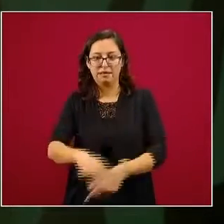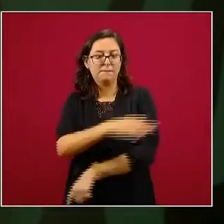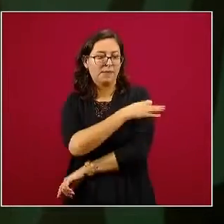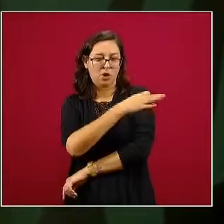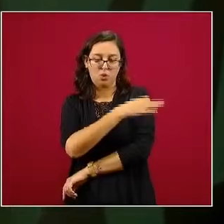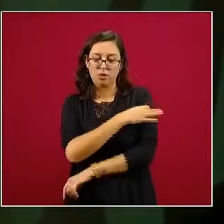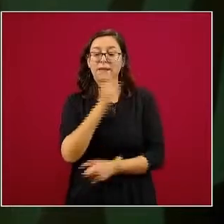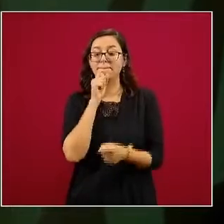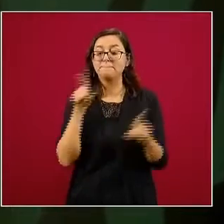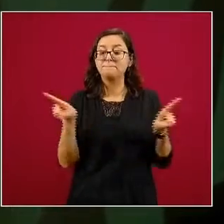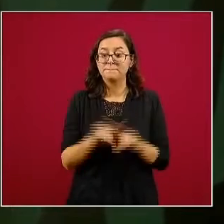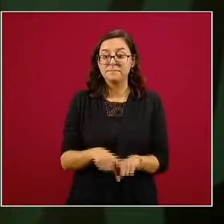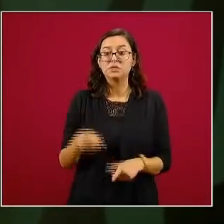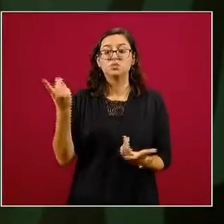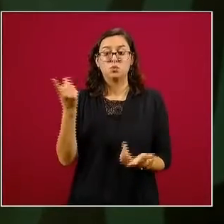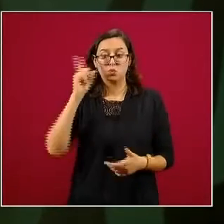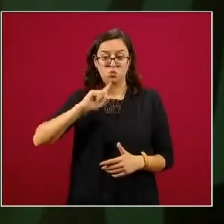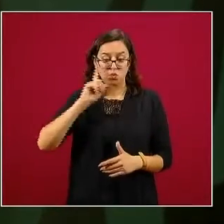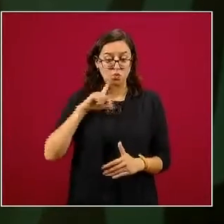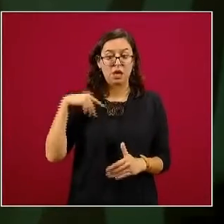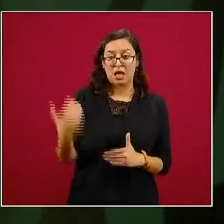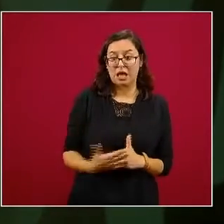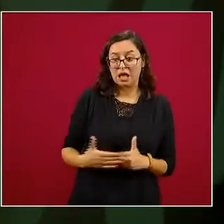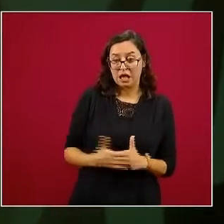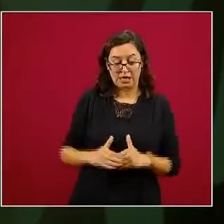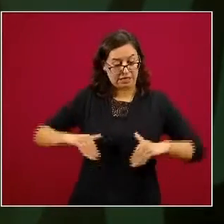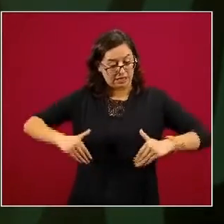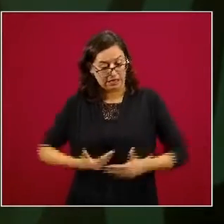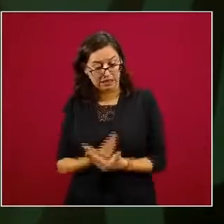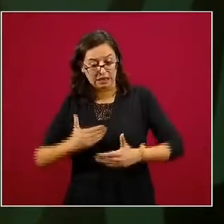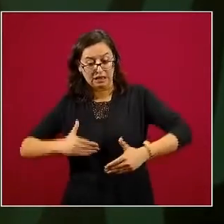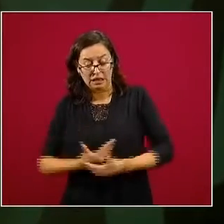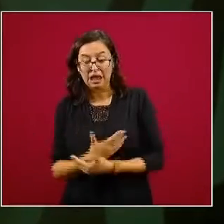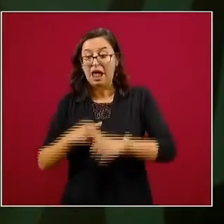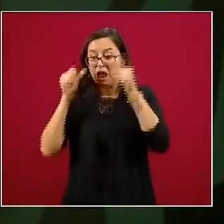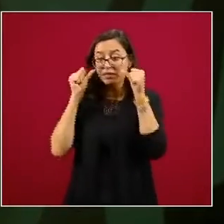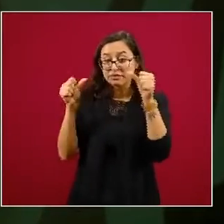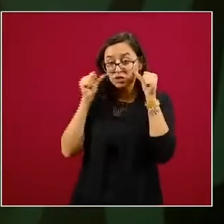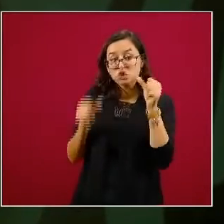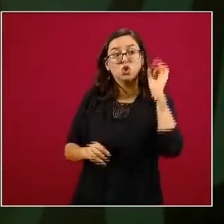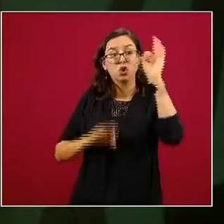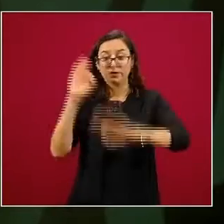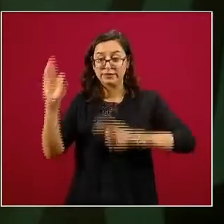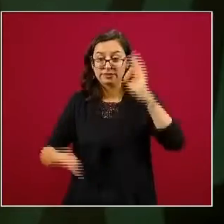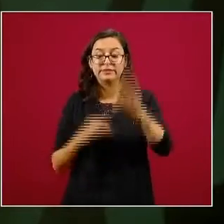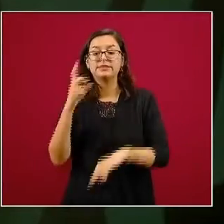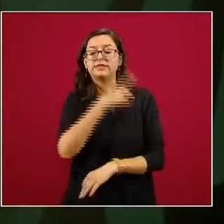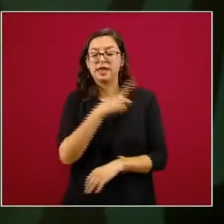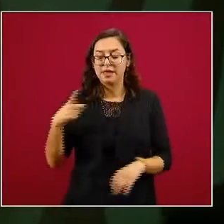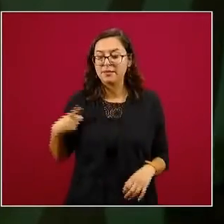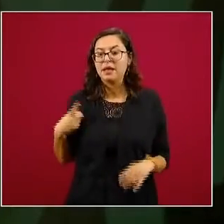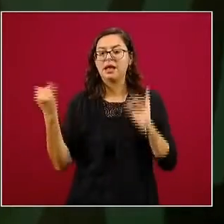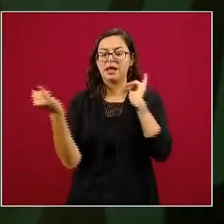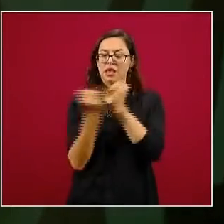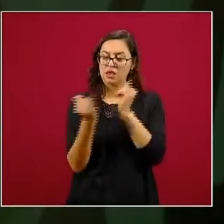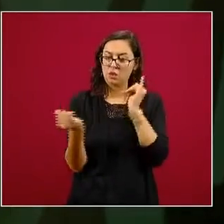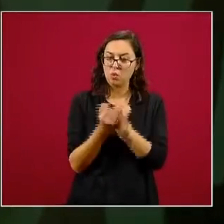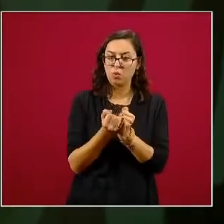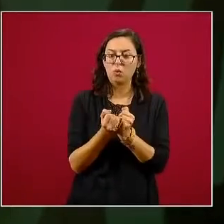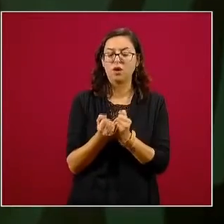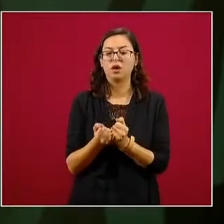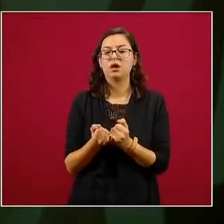momento. Señor gobernador, subsecretarios, señor director del IMSS, colegas, con su permiso. Para la OPS,